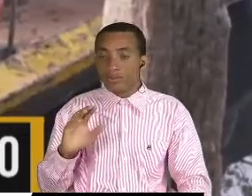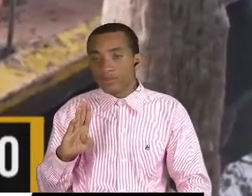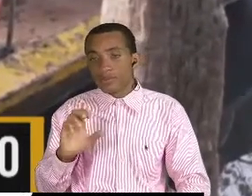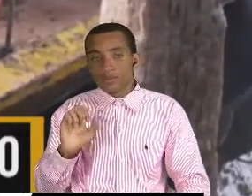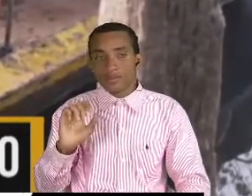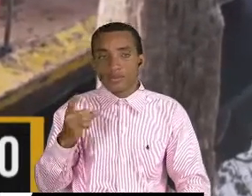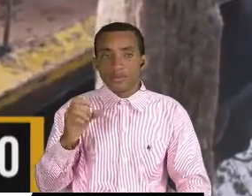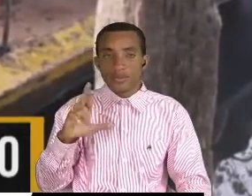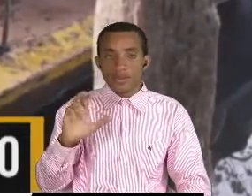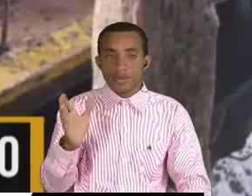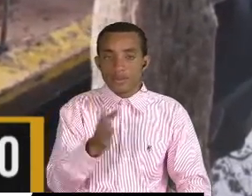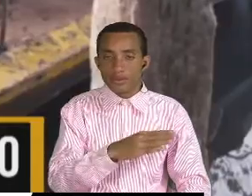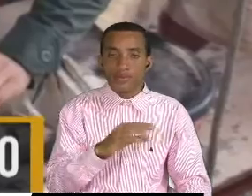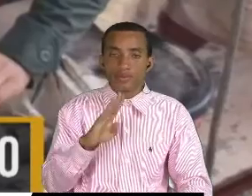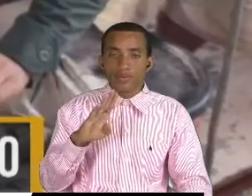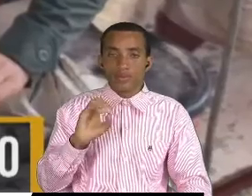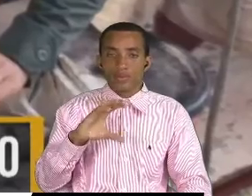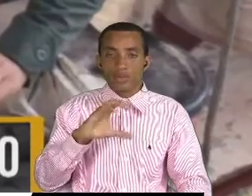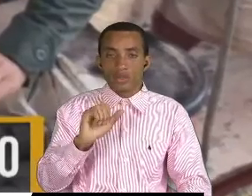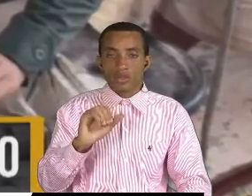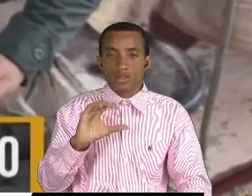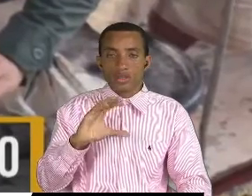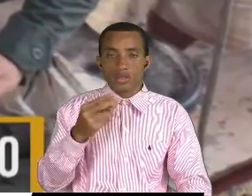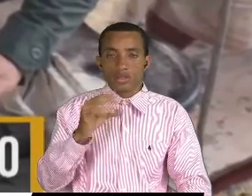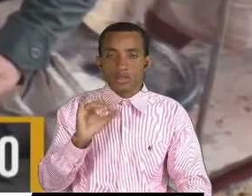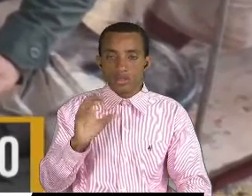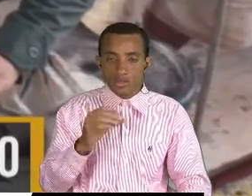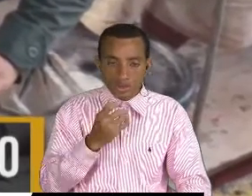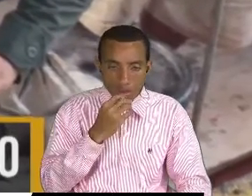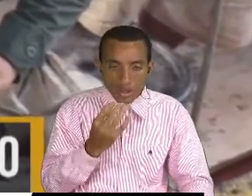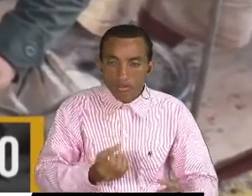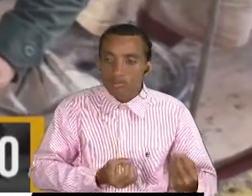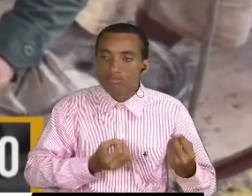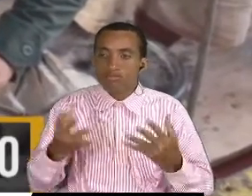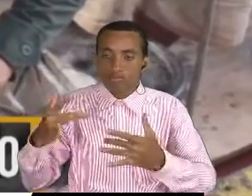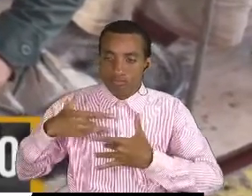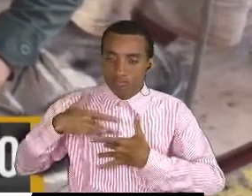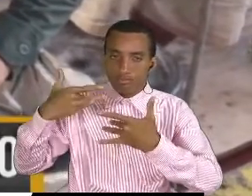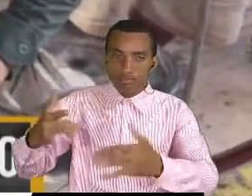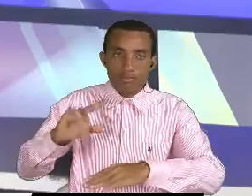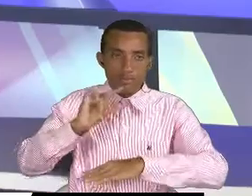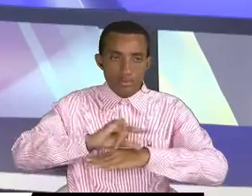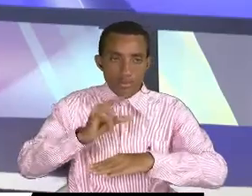incautados fueron donados a ancianatos del municipio y también fundaciones.